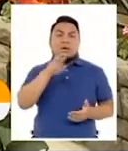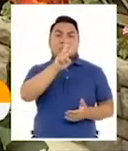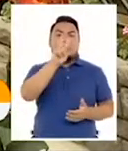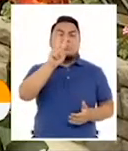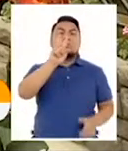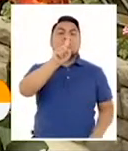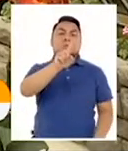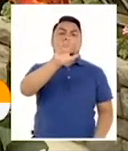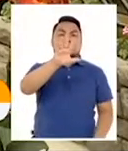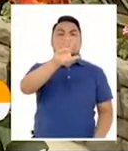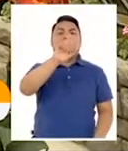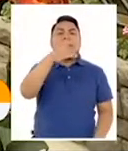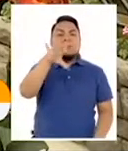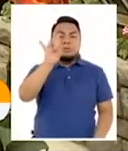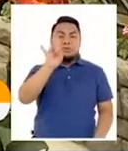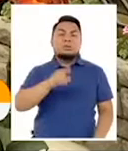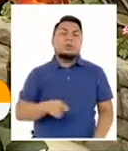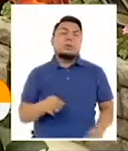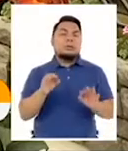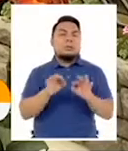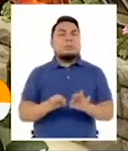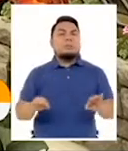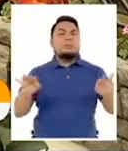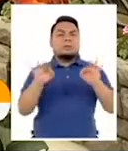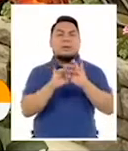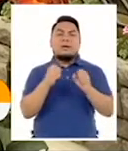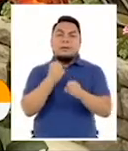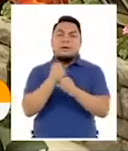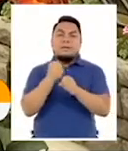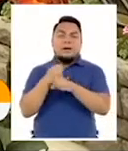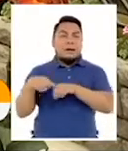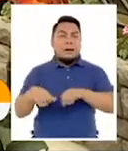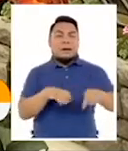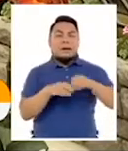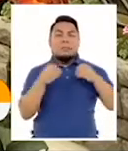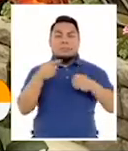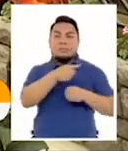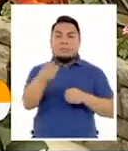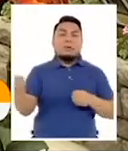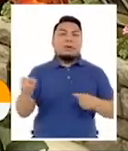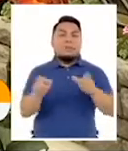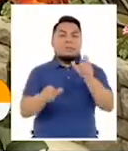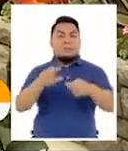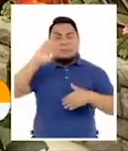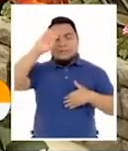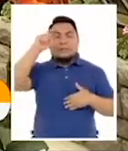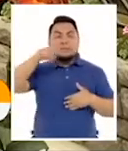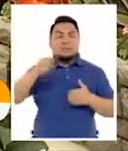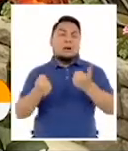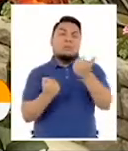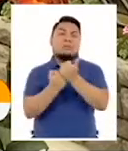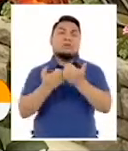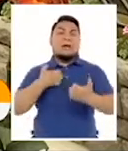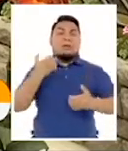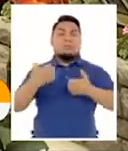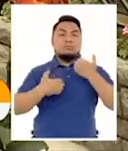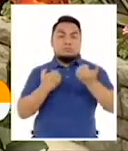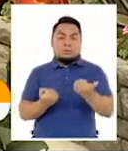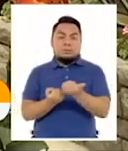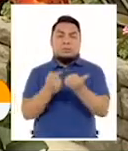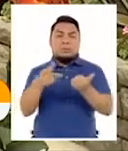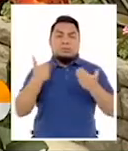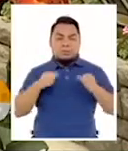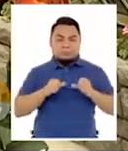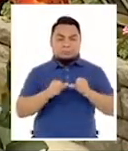al 221-5518. Es muy importante la labor que realizamos porque los pacientes necesitan un soporte emocional para